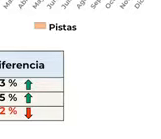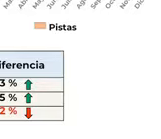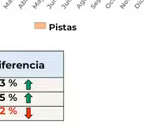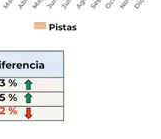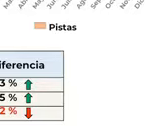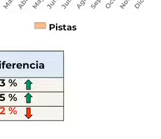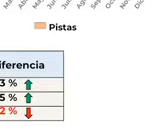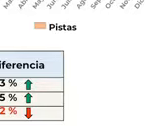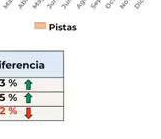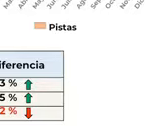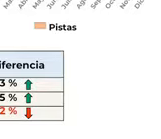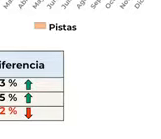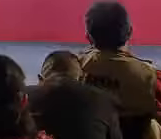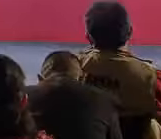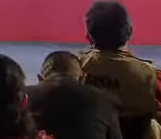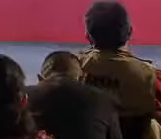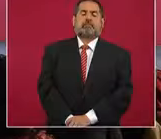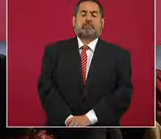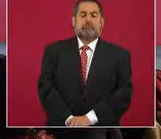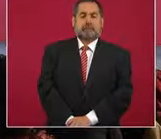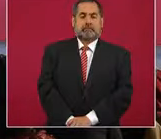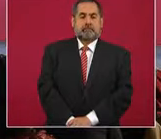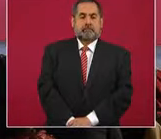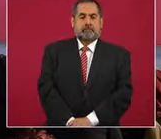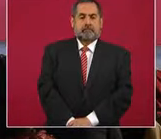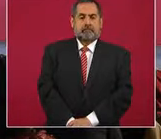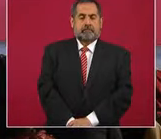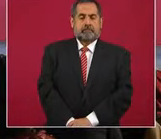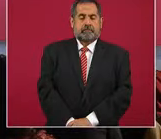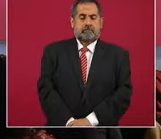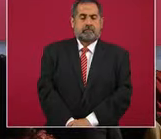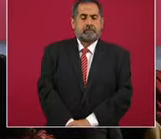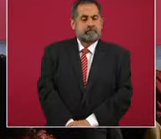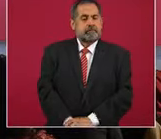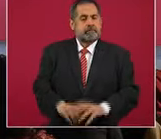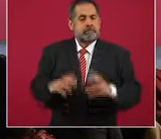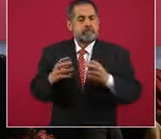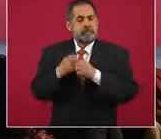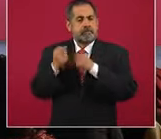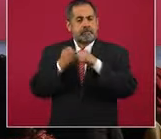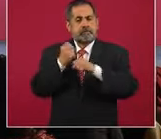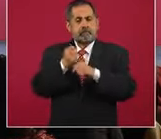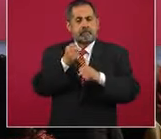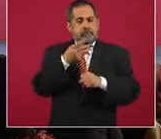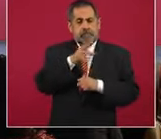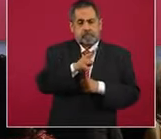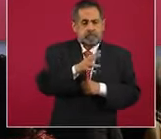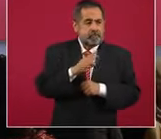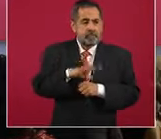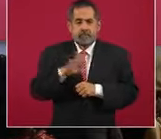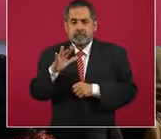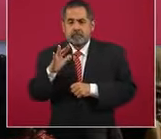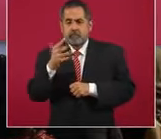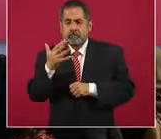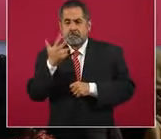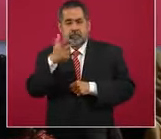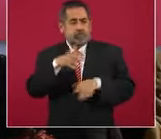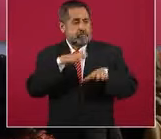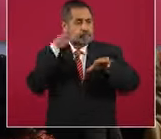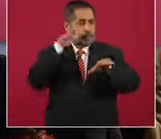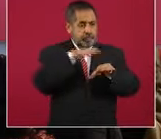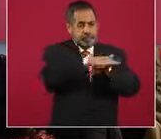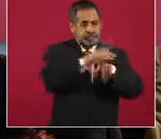pistas sí tenemos una reducción de un 72%. En el 19 destruimos 58 pistas, ahorita